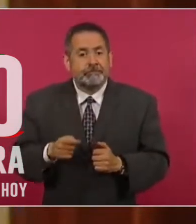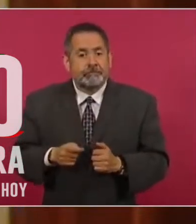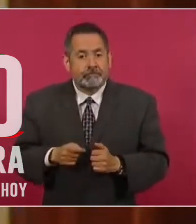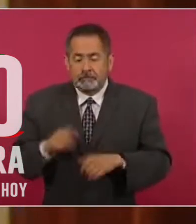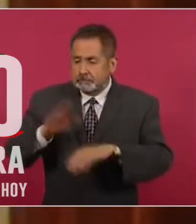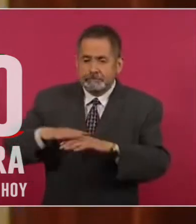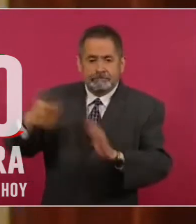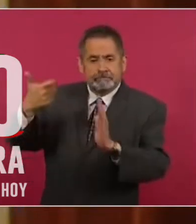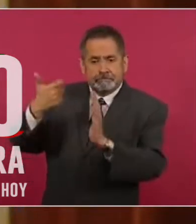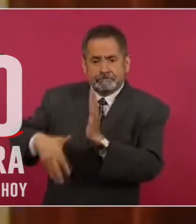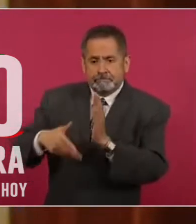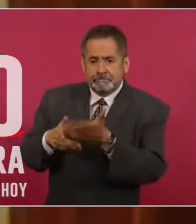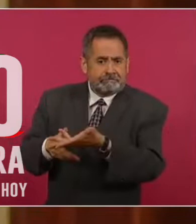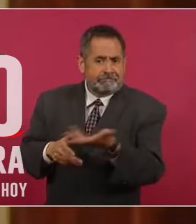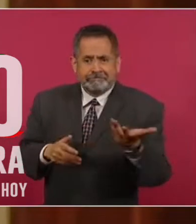barata.